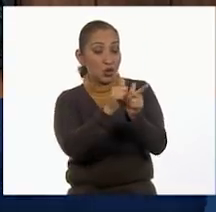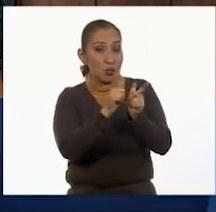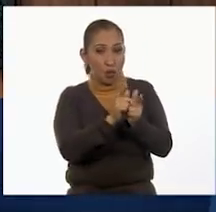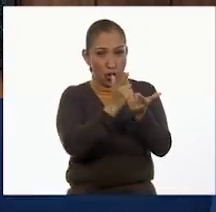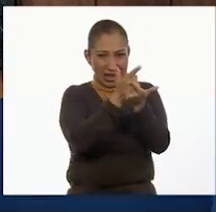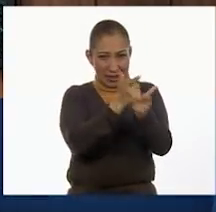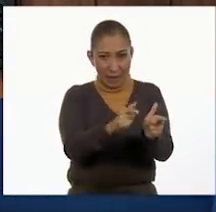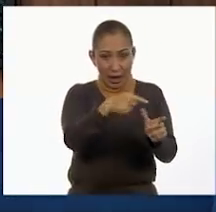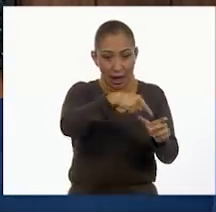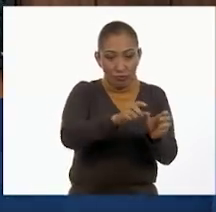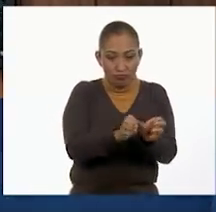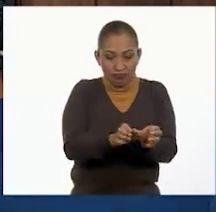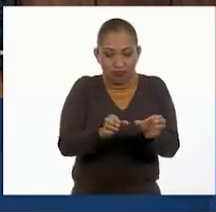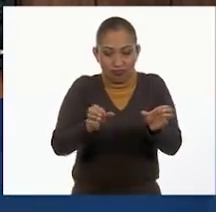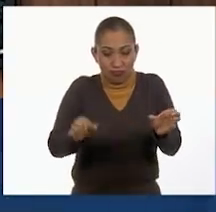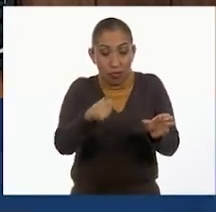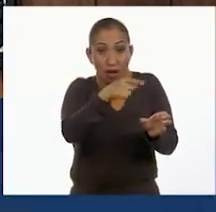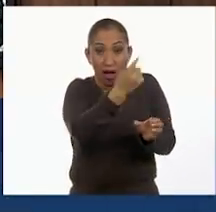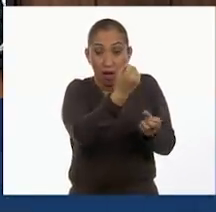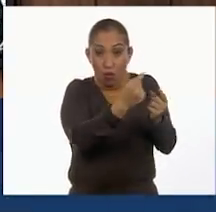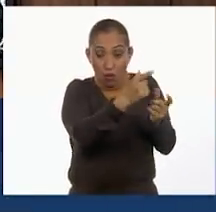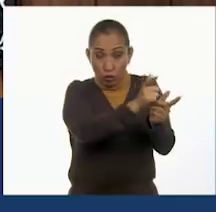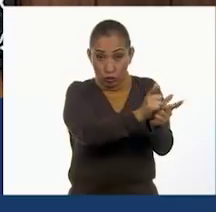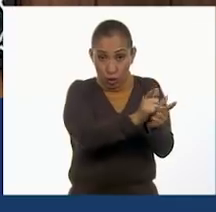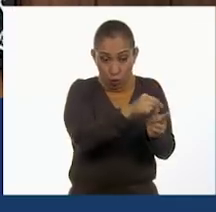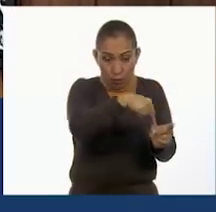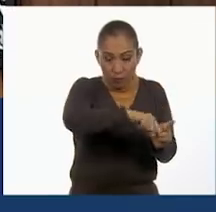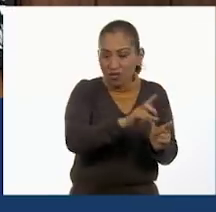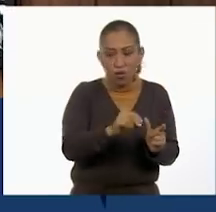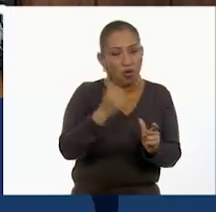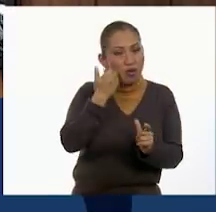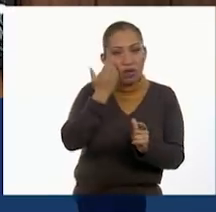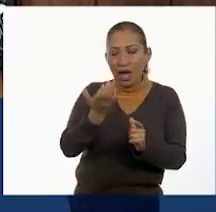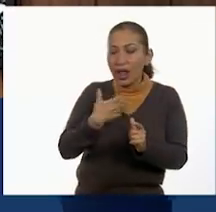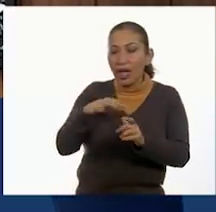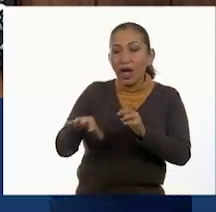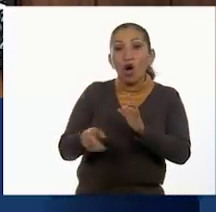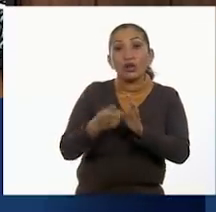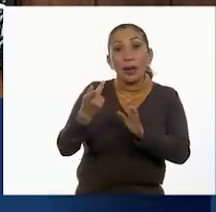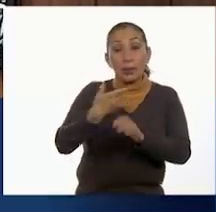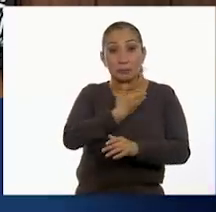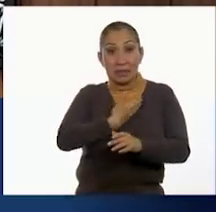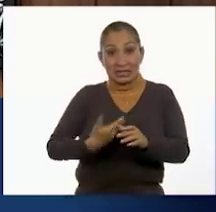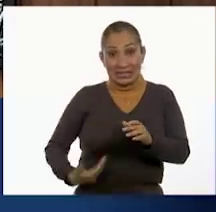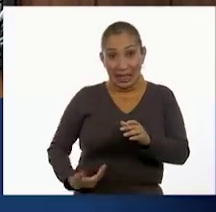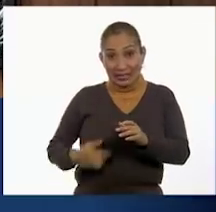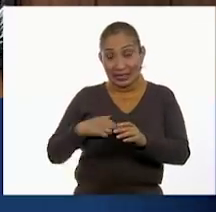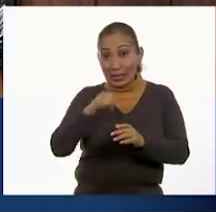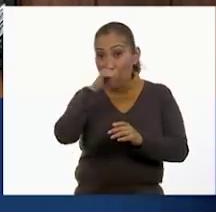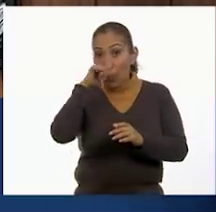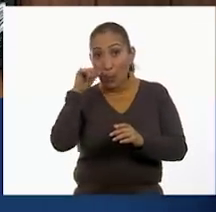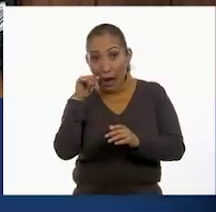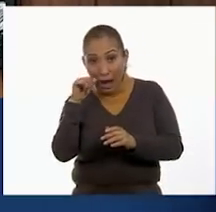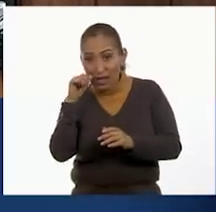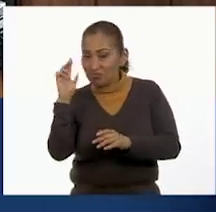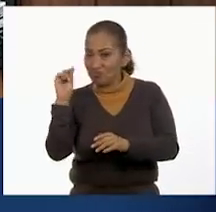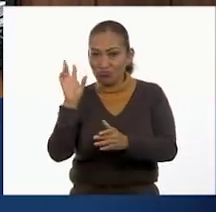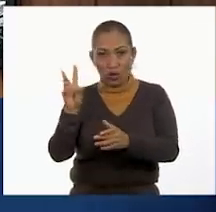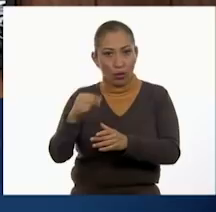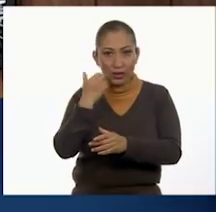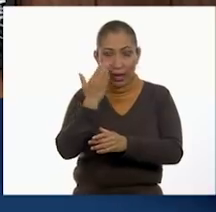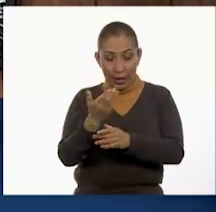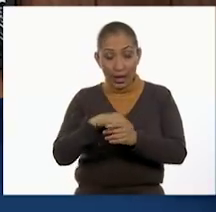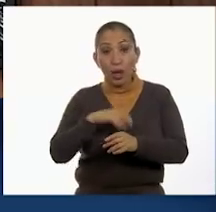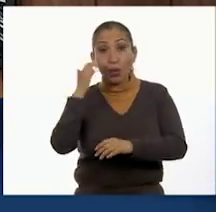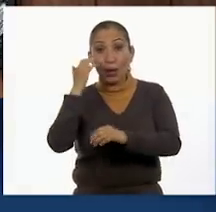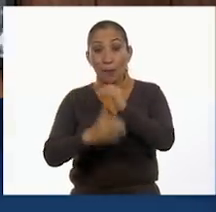Liberal se dividió porque una parte de este grupo se oponía a la reelección presidencial de Benito Juárez. Al